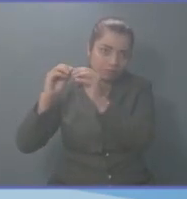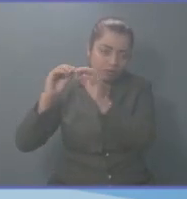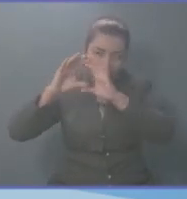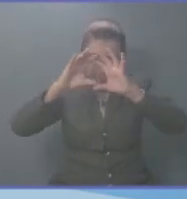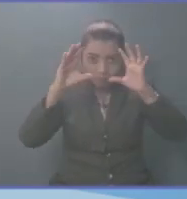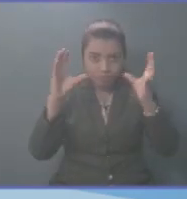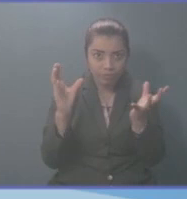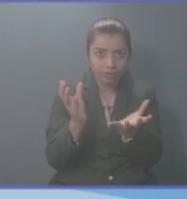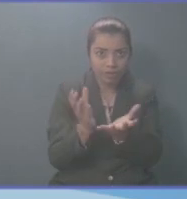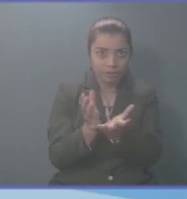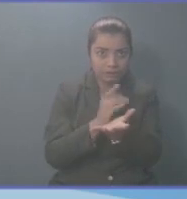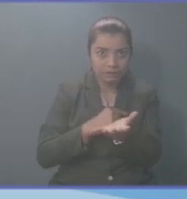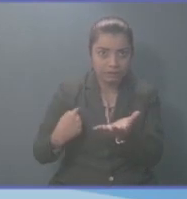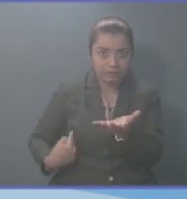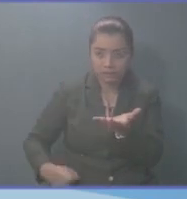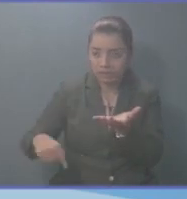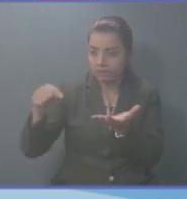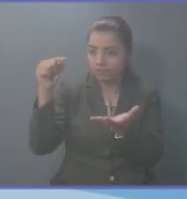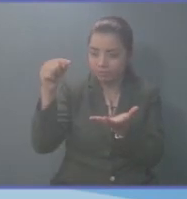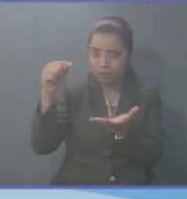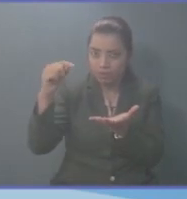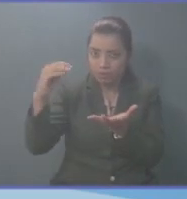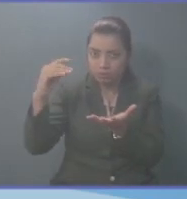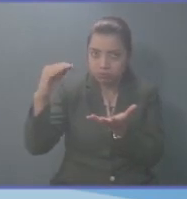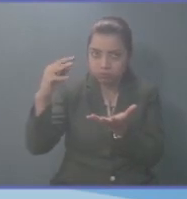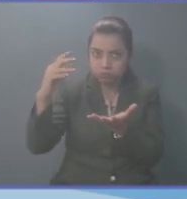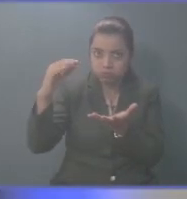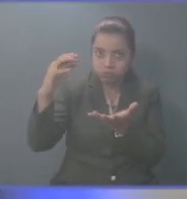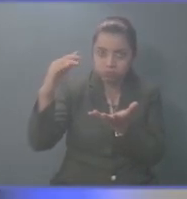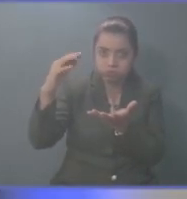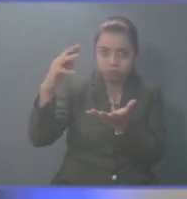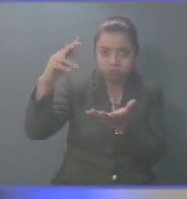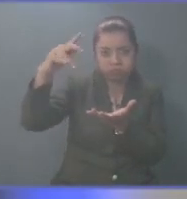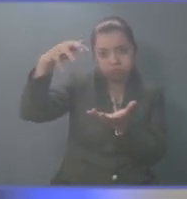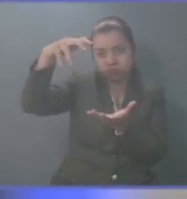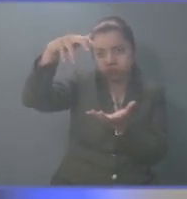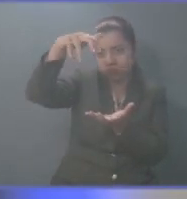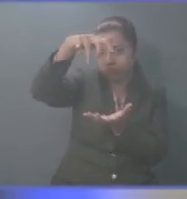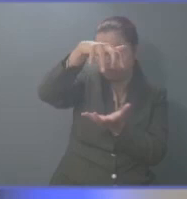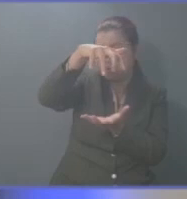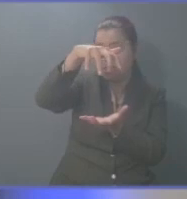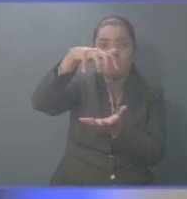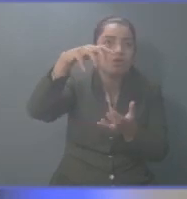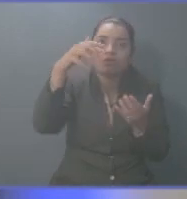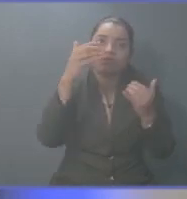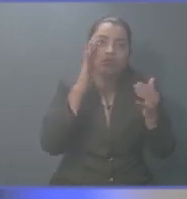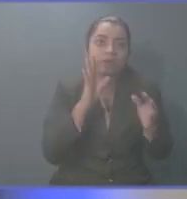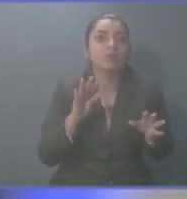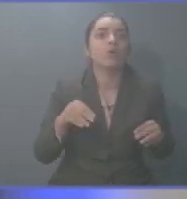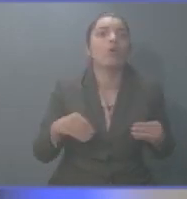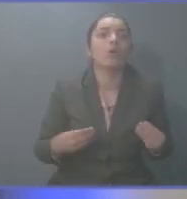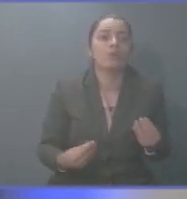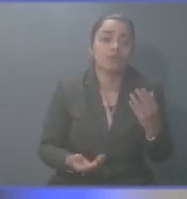causa oficial determinada. De manera extraoficial se habla de que alguna pudo originarse por algún tipo